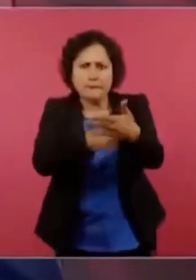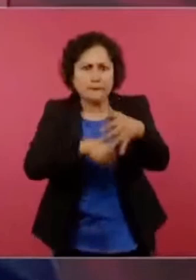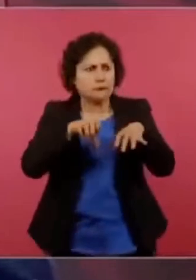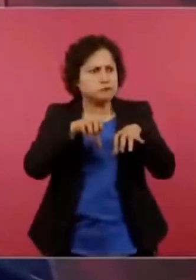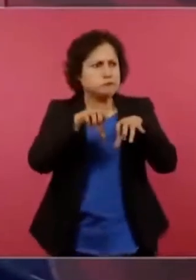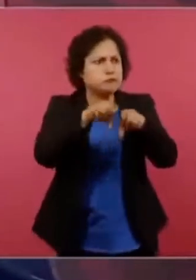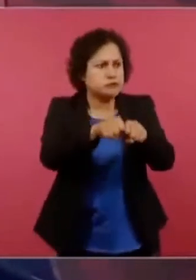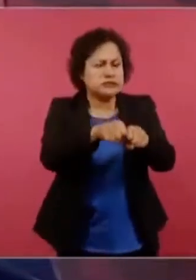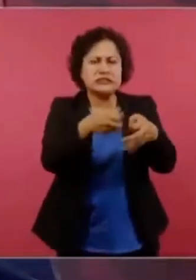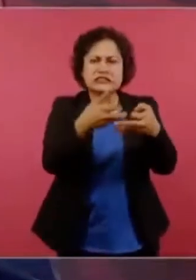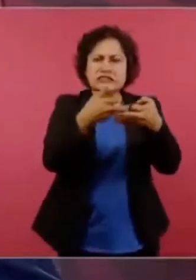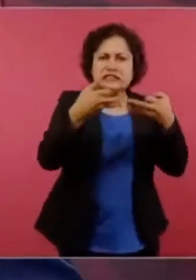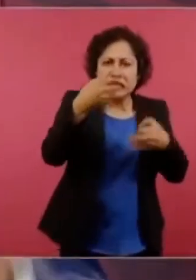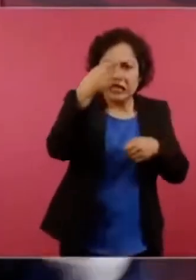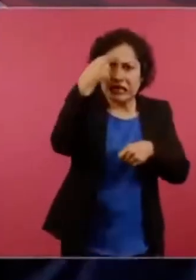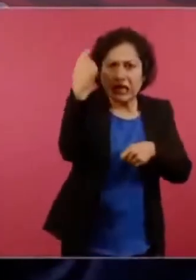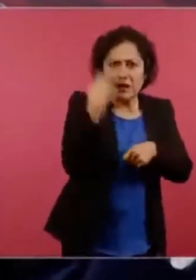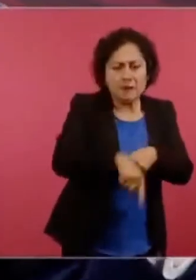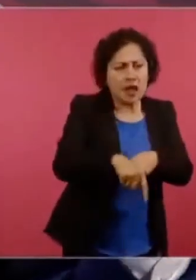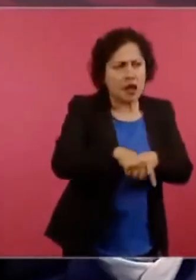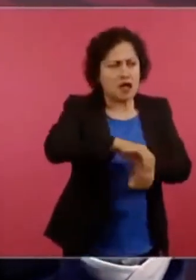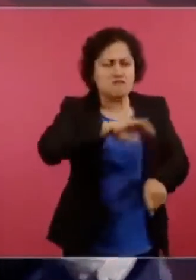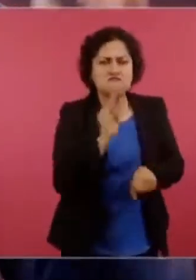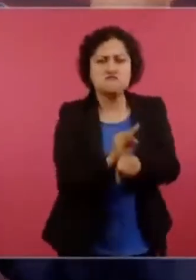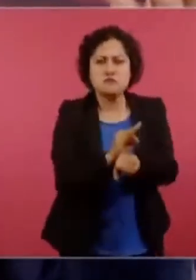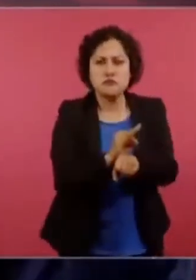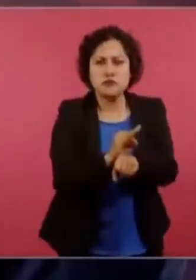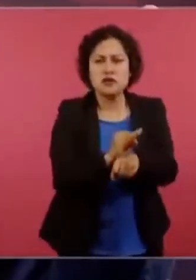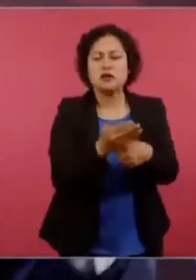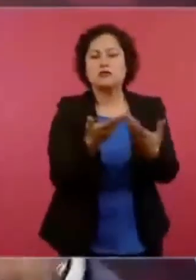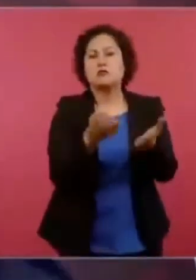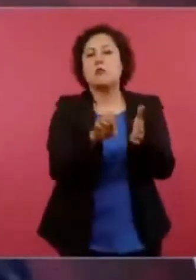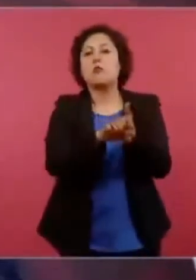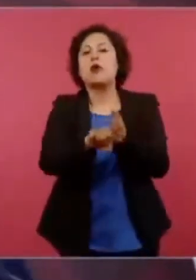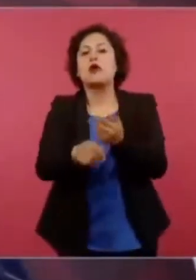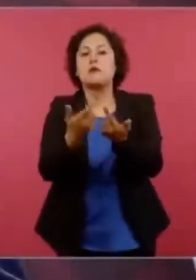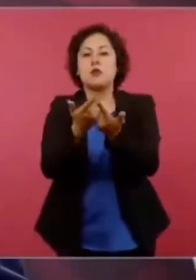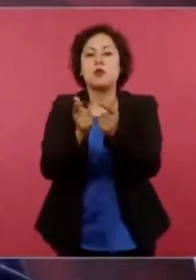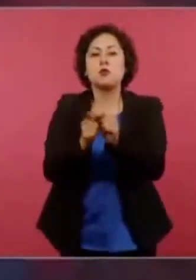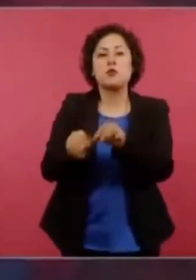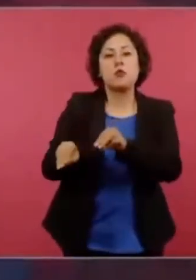agrarista, desde luego el movimiento obrero,